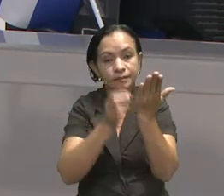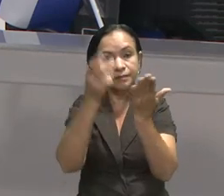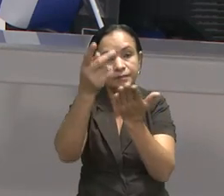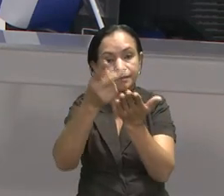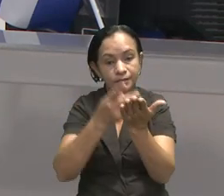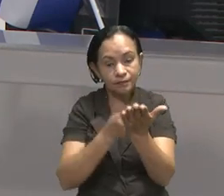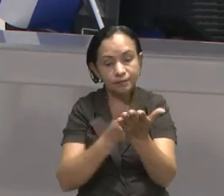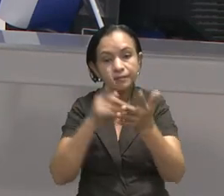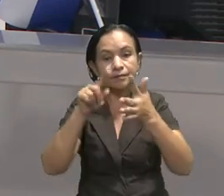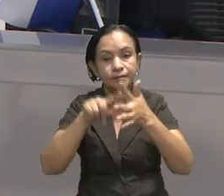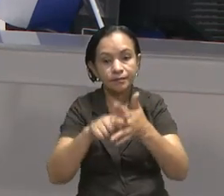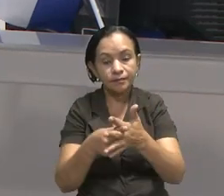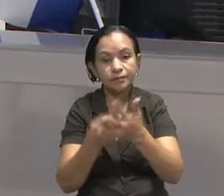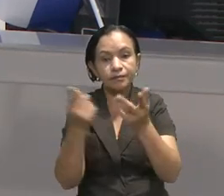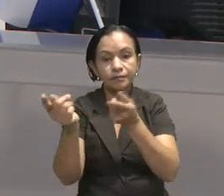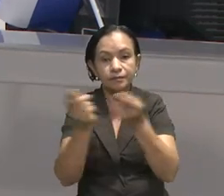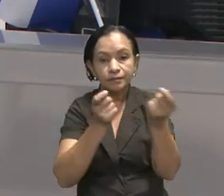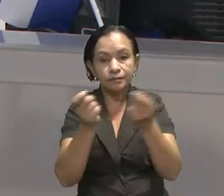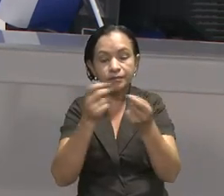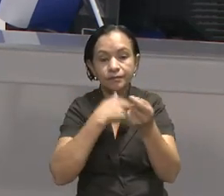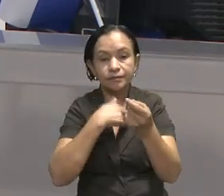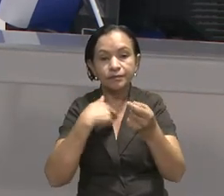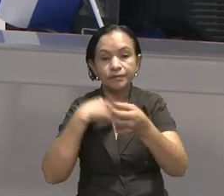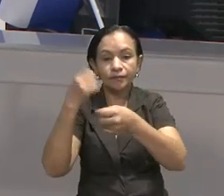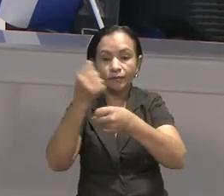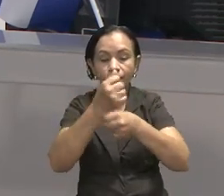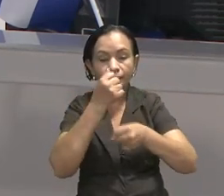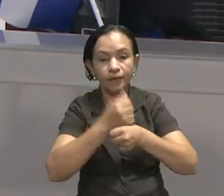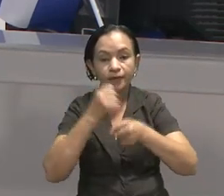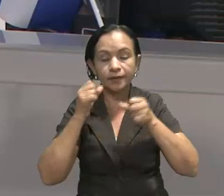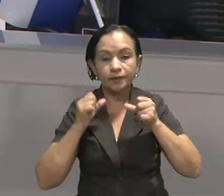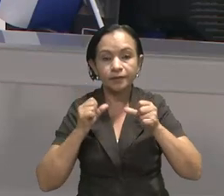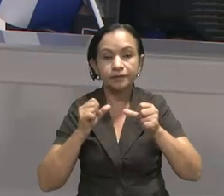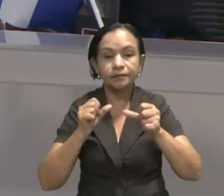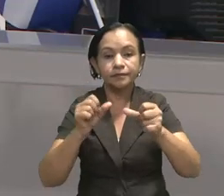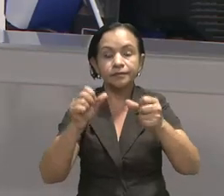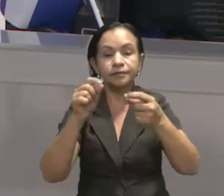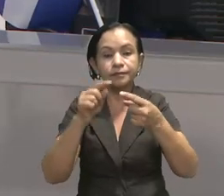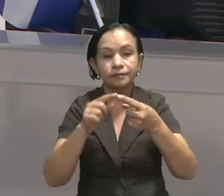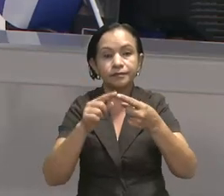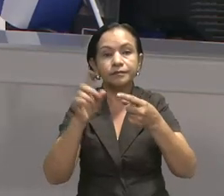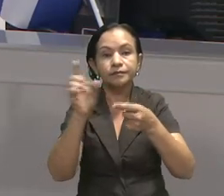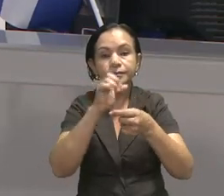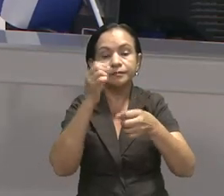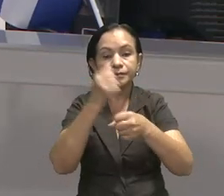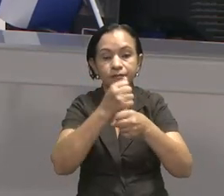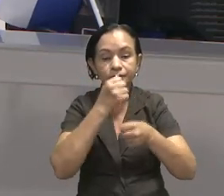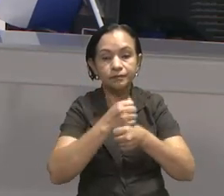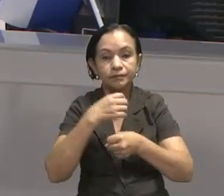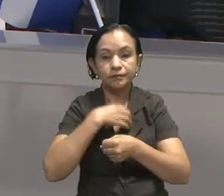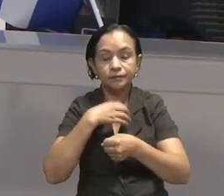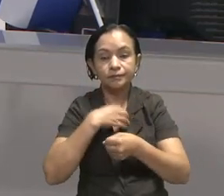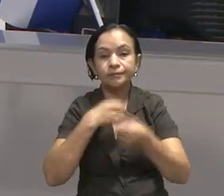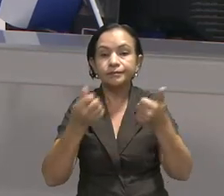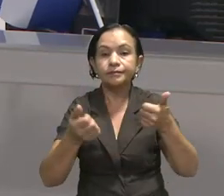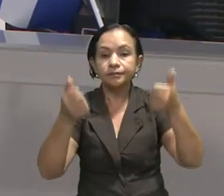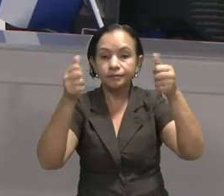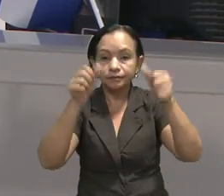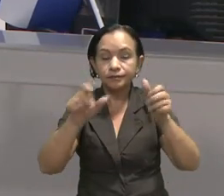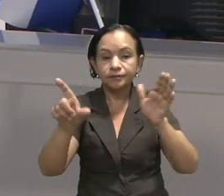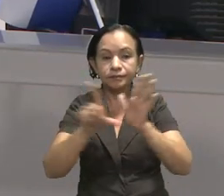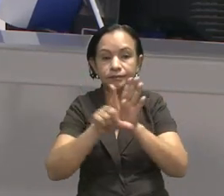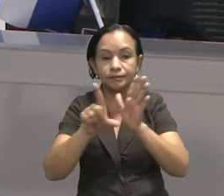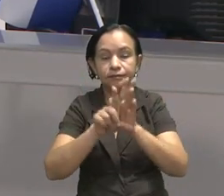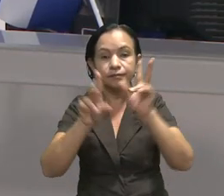de proyectos e iniciativas de regulación a ejecutarse periódicamente en ejercicio de sus facultades de acuerdo con la ley